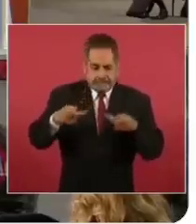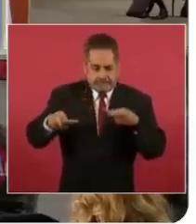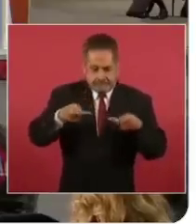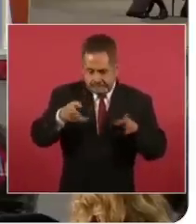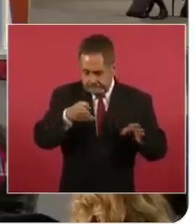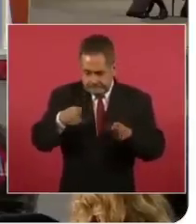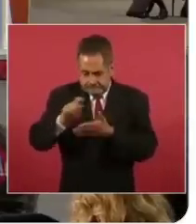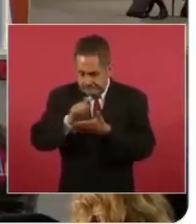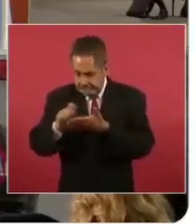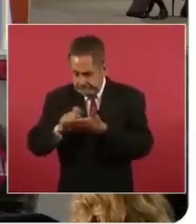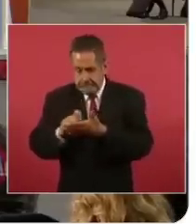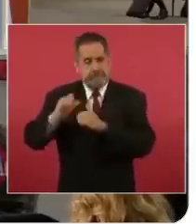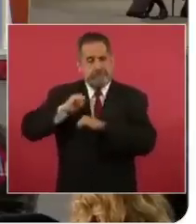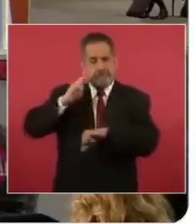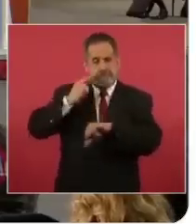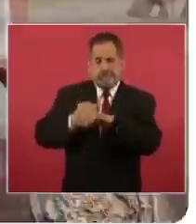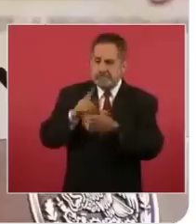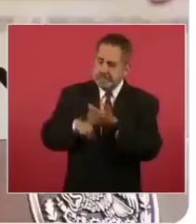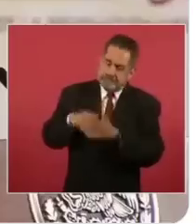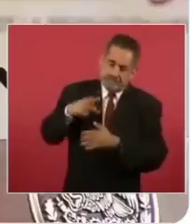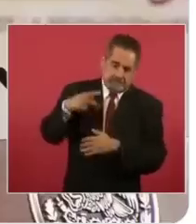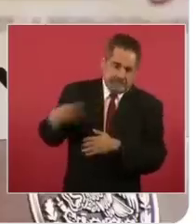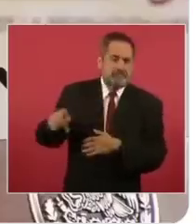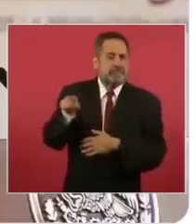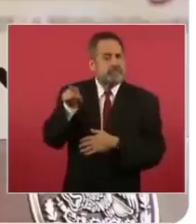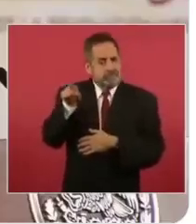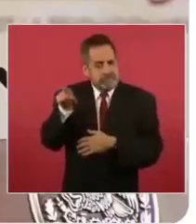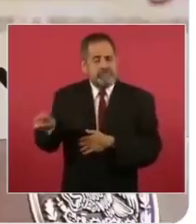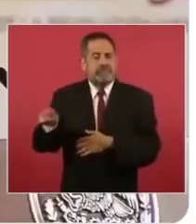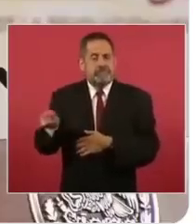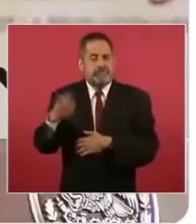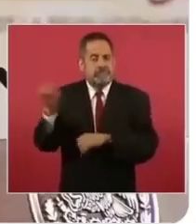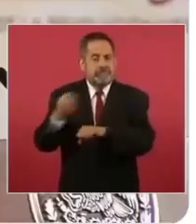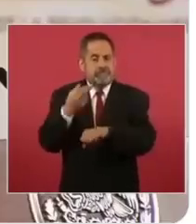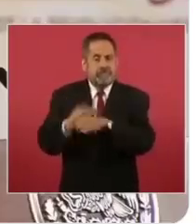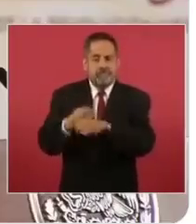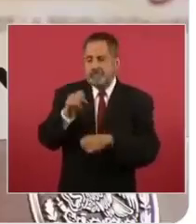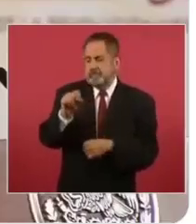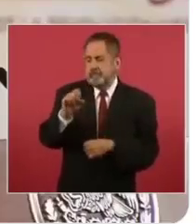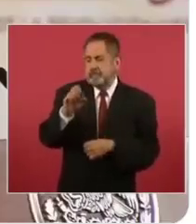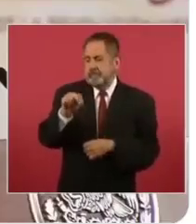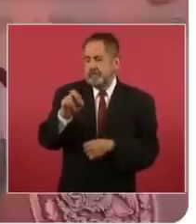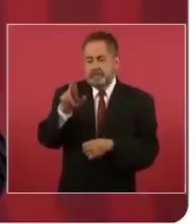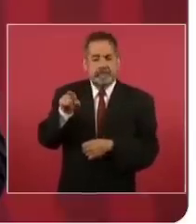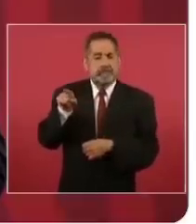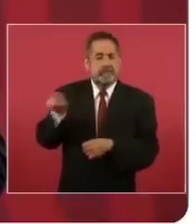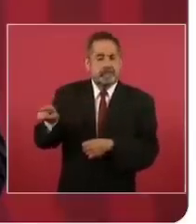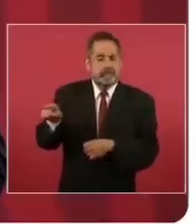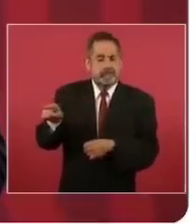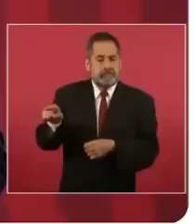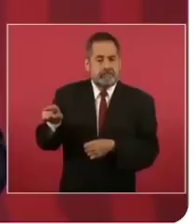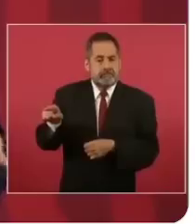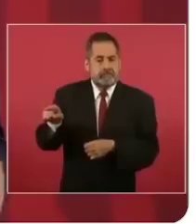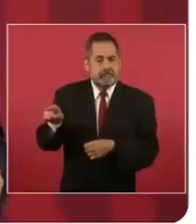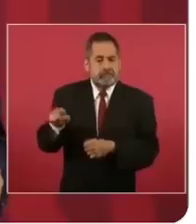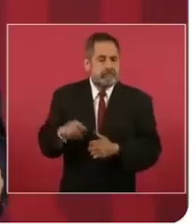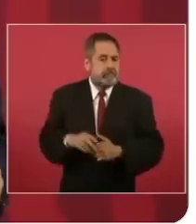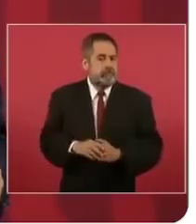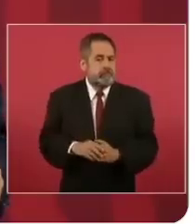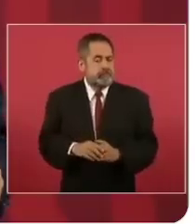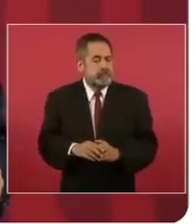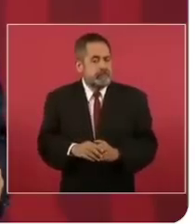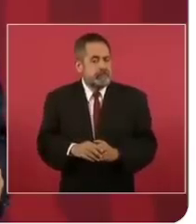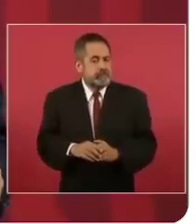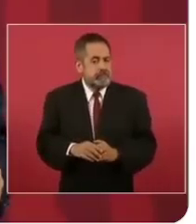esté a cargo de la secretaria d y energía